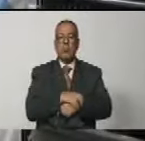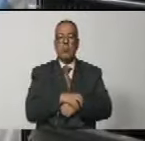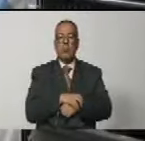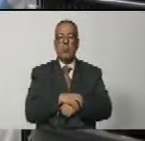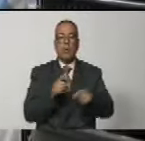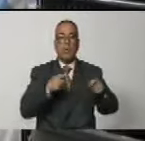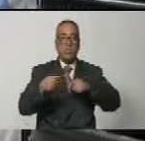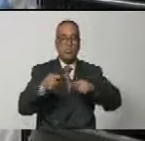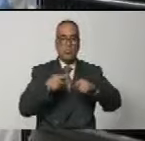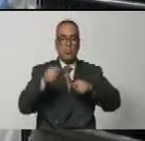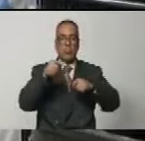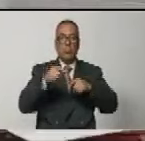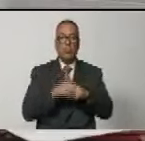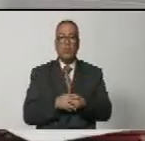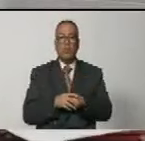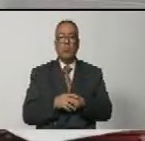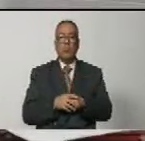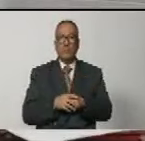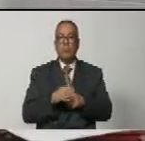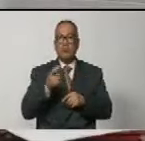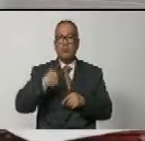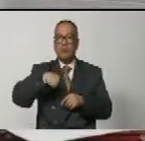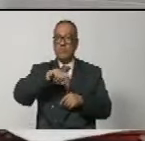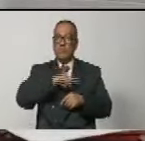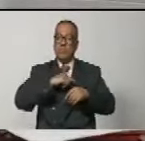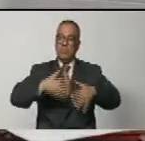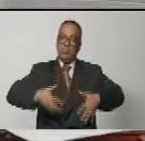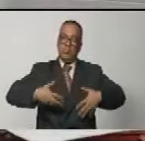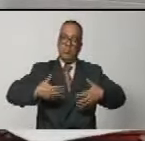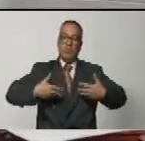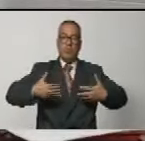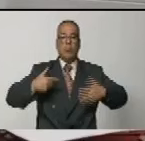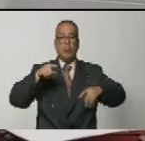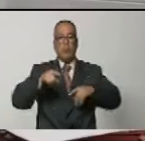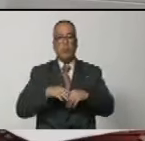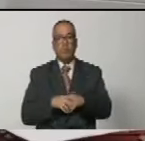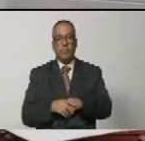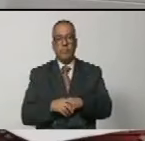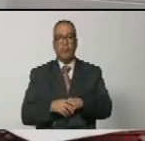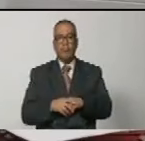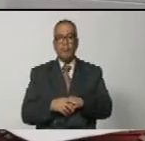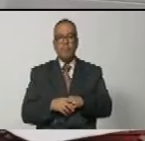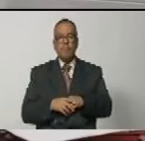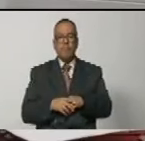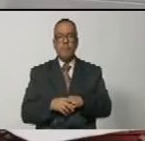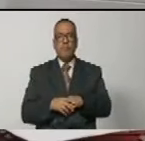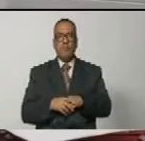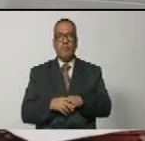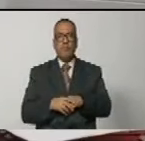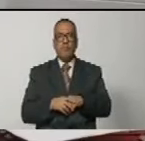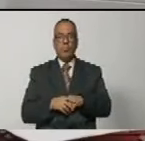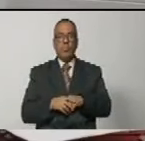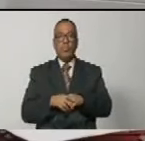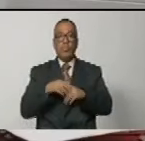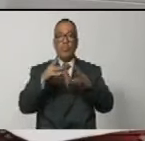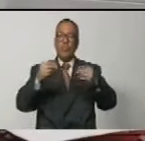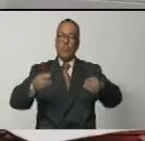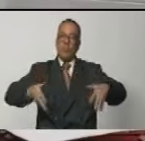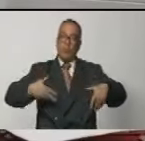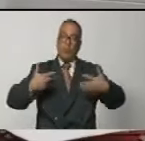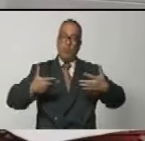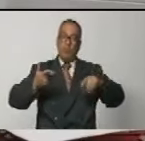en actividades que enriquecieron nuestras almas, que nos produjeron la